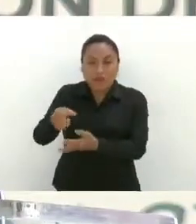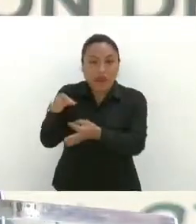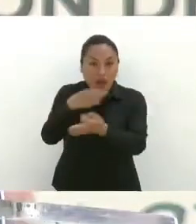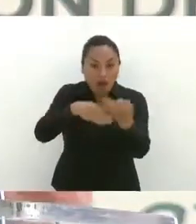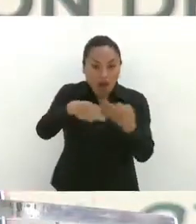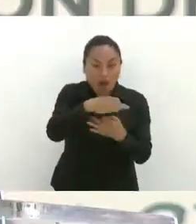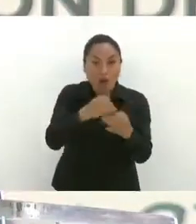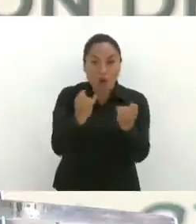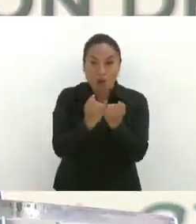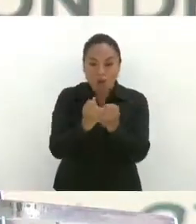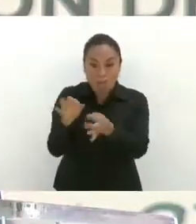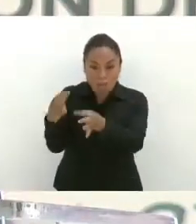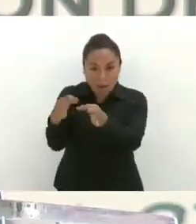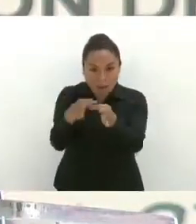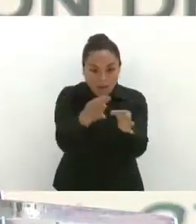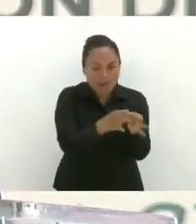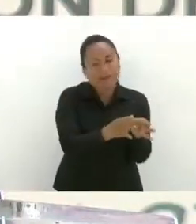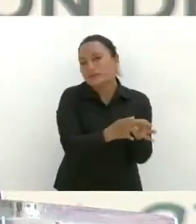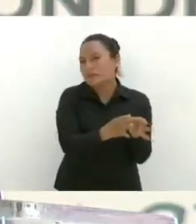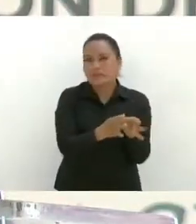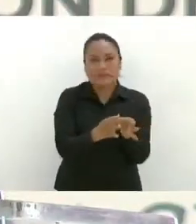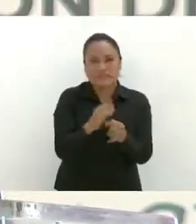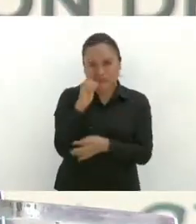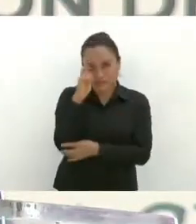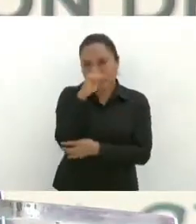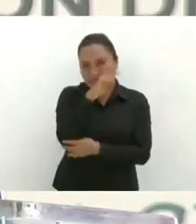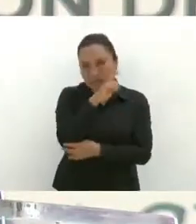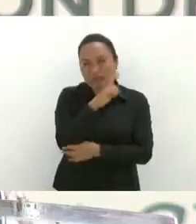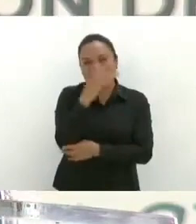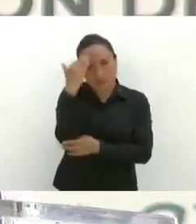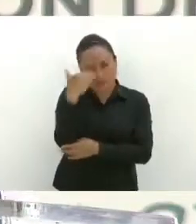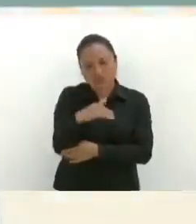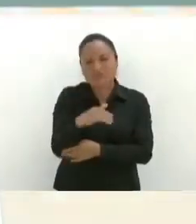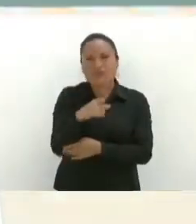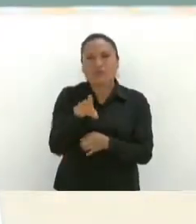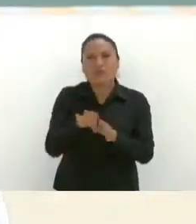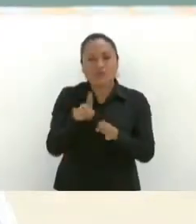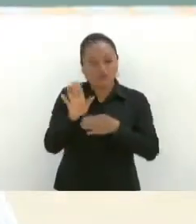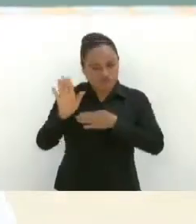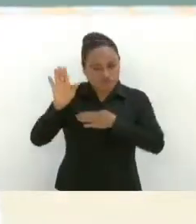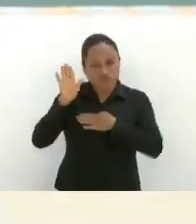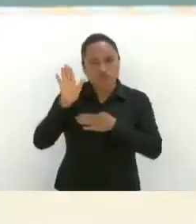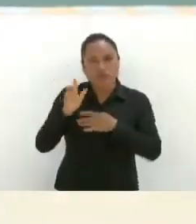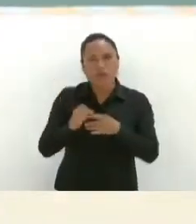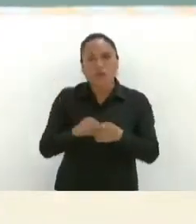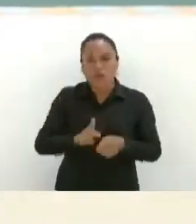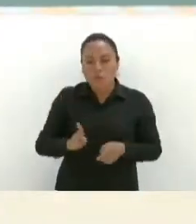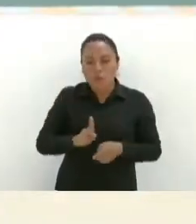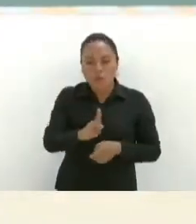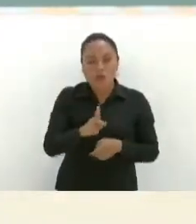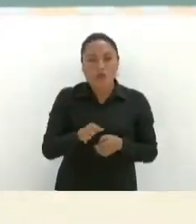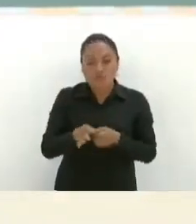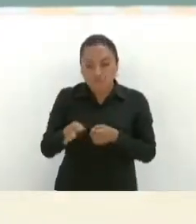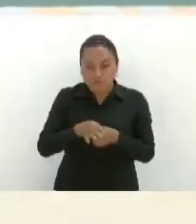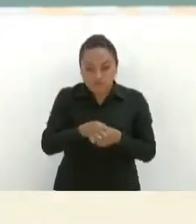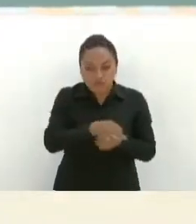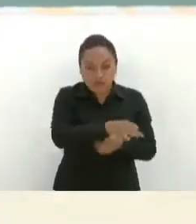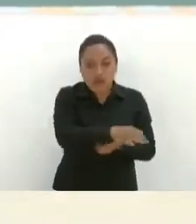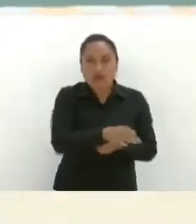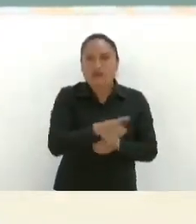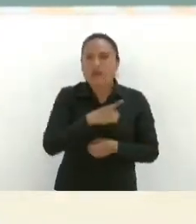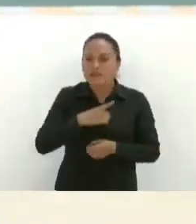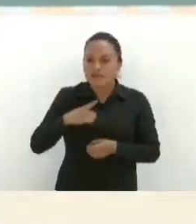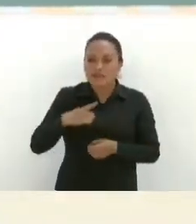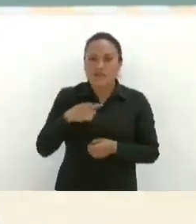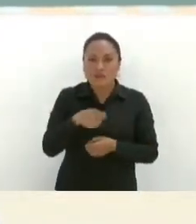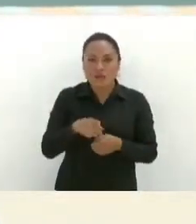Sabemos también de su compromiso Hacia con los pueblos originarios Que Para seguir manteniendo viva Toda